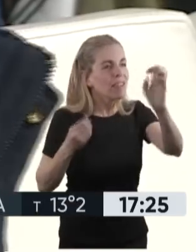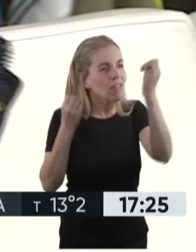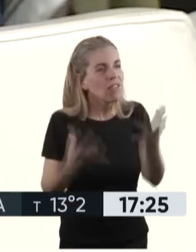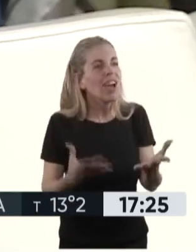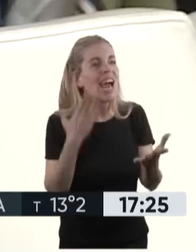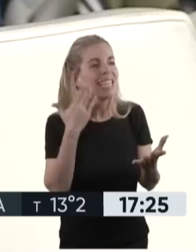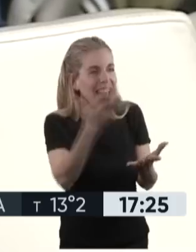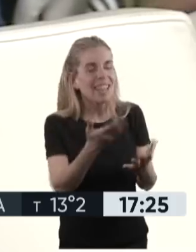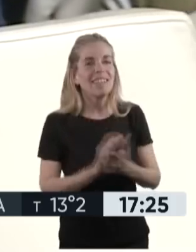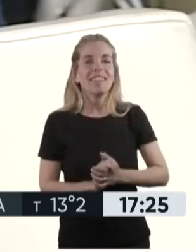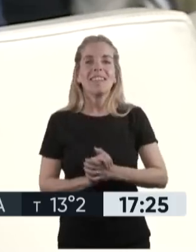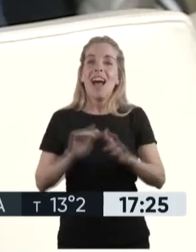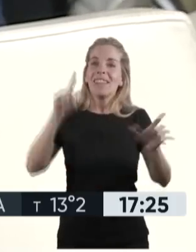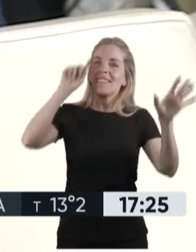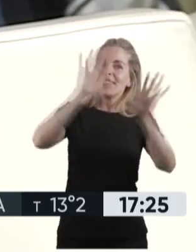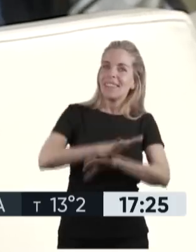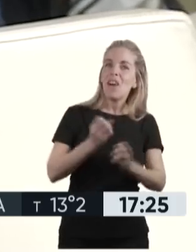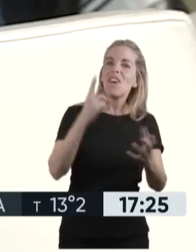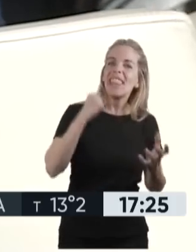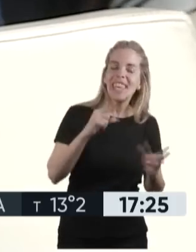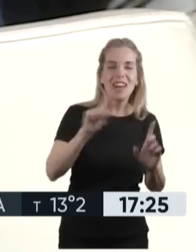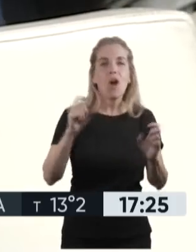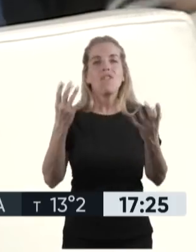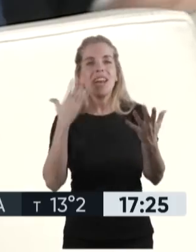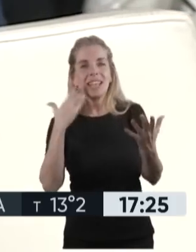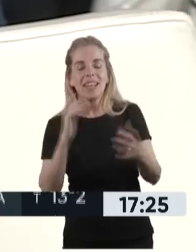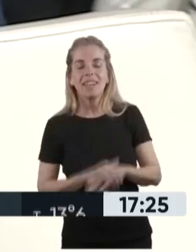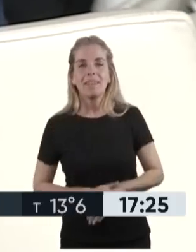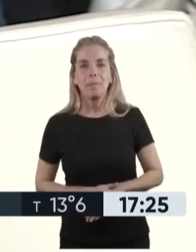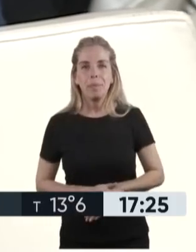día. Buenas tardes. Ahora me tengo que acostumbrar yo a cambiar el horario.